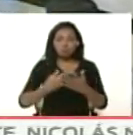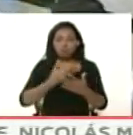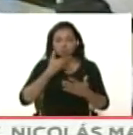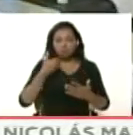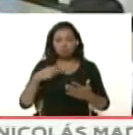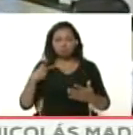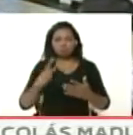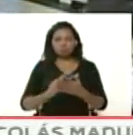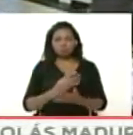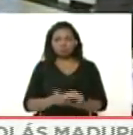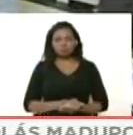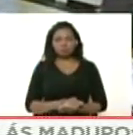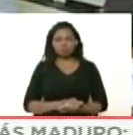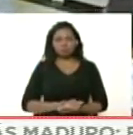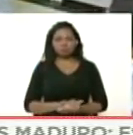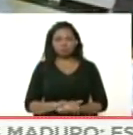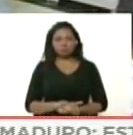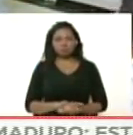voluntad.